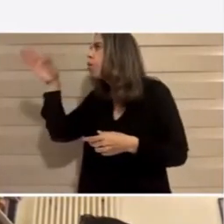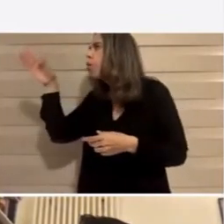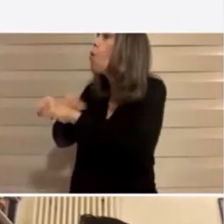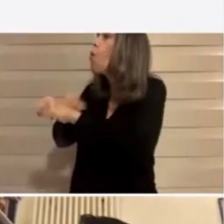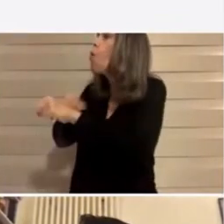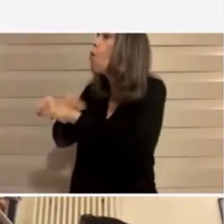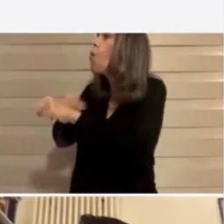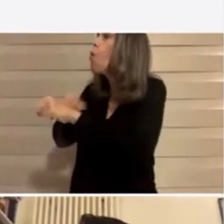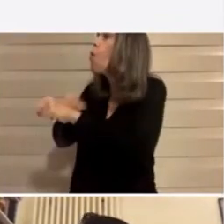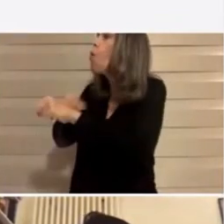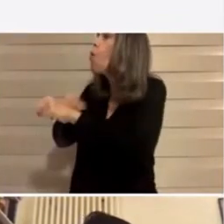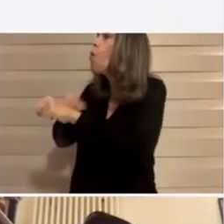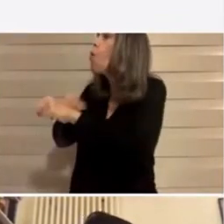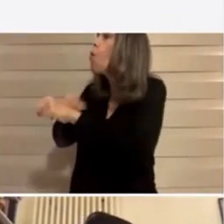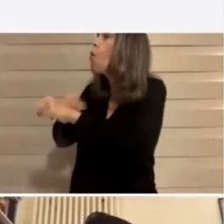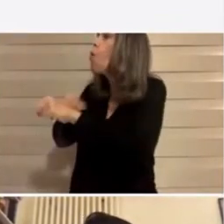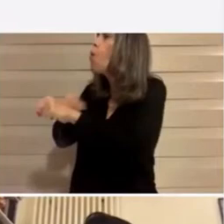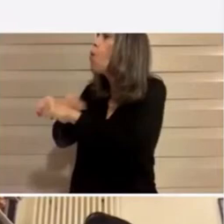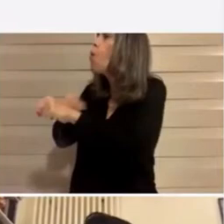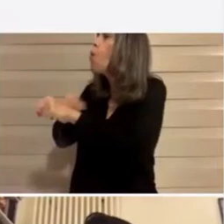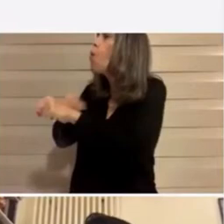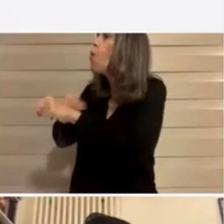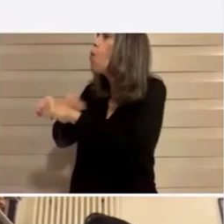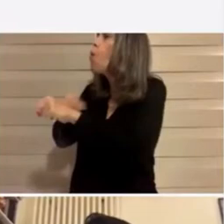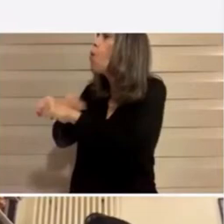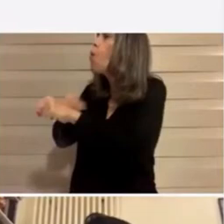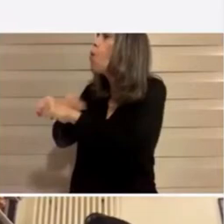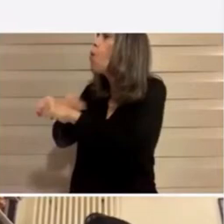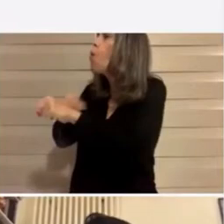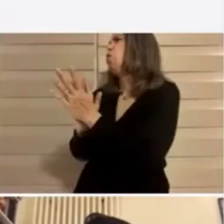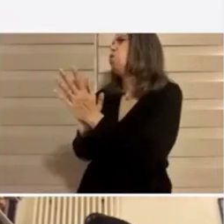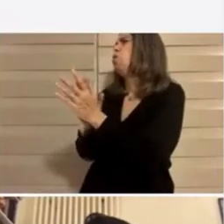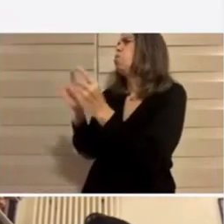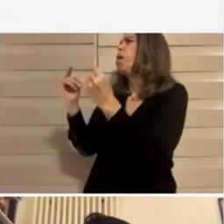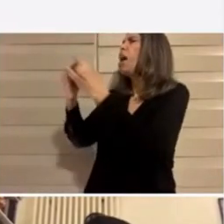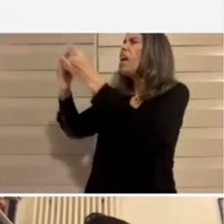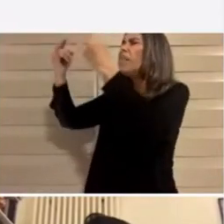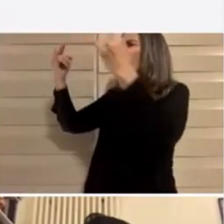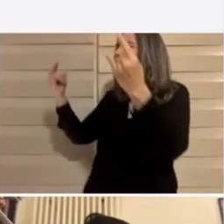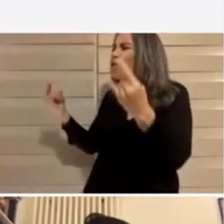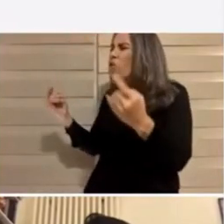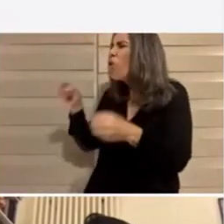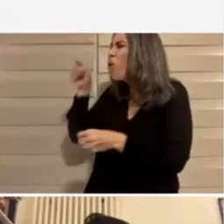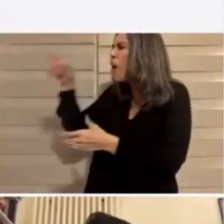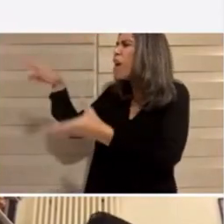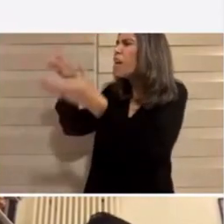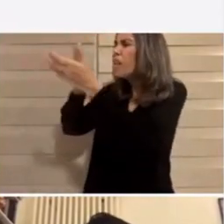de la historia. Involúcrense con las cosas. Por ejemplo, si van a un museo